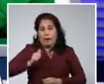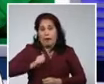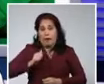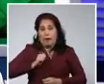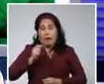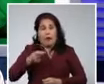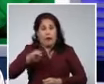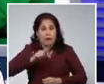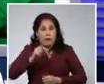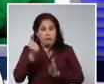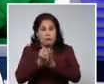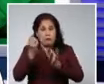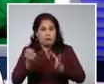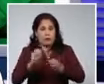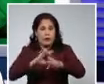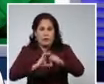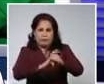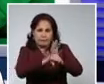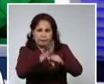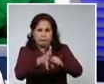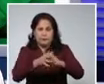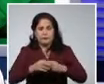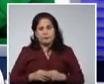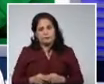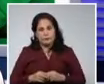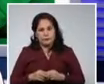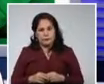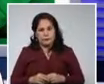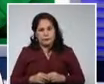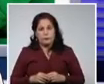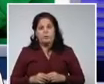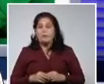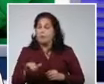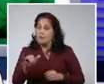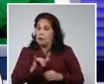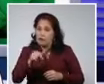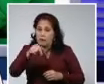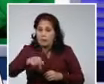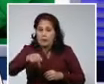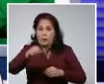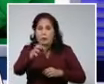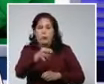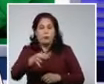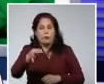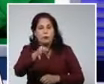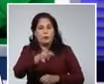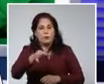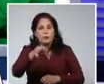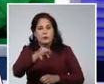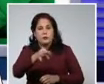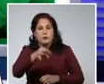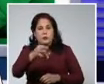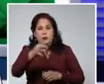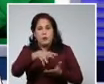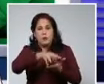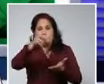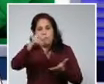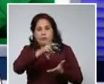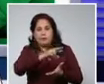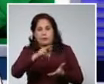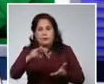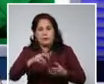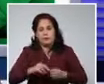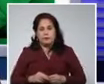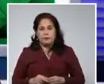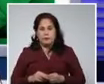ayer con la COVID-19, autóctono también de aquí del municipio de Plaza de la Revolución